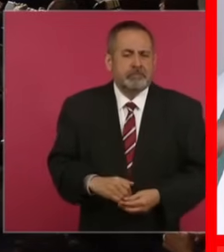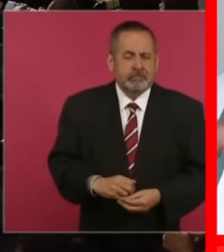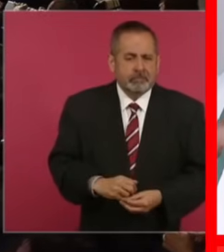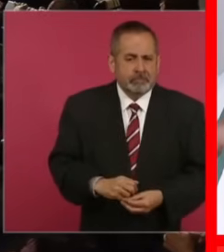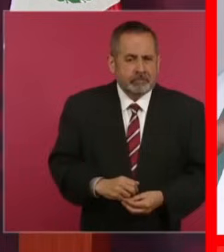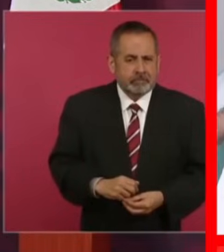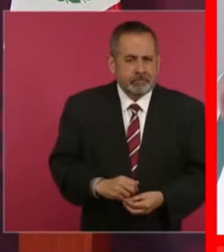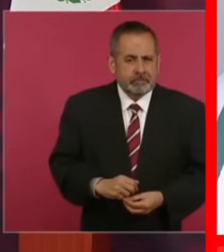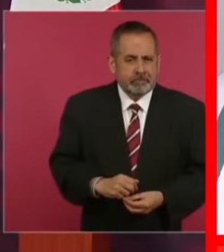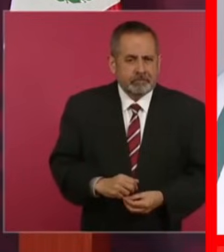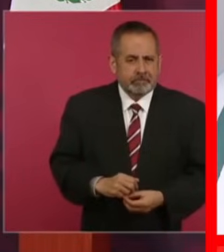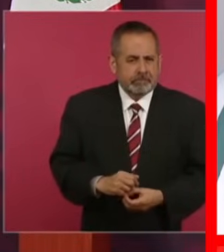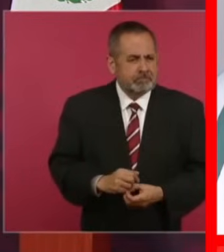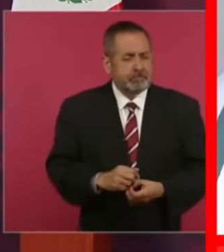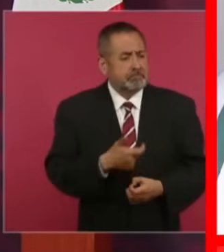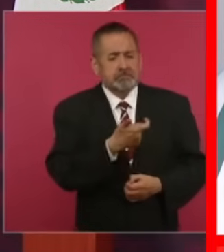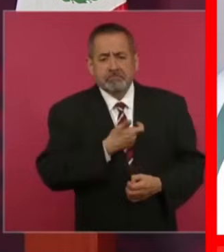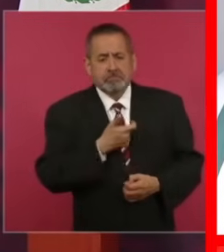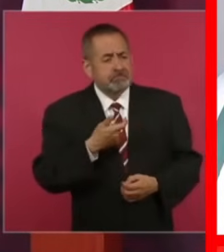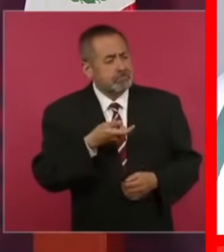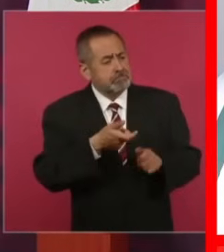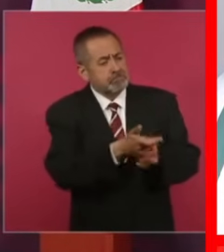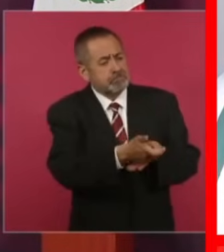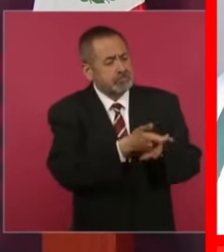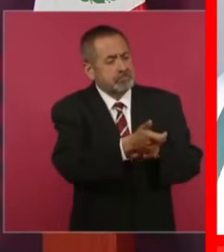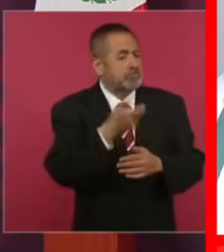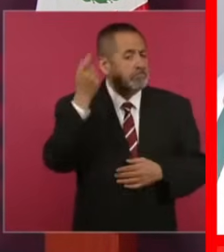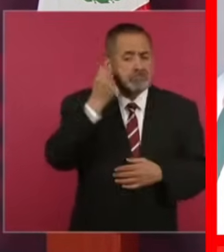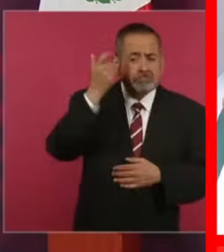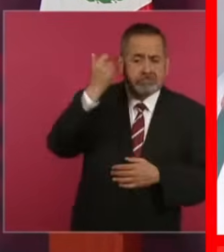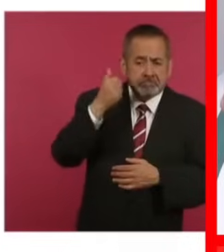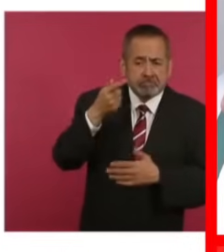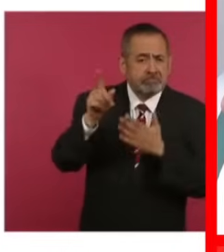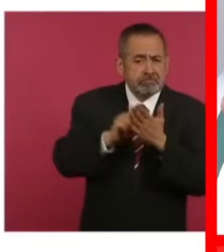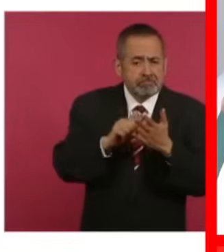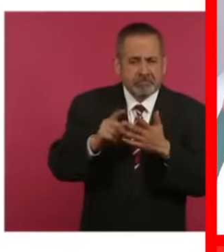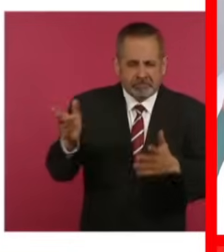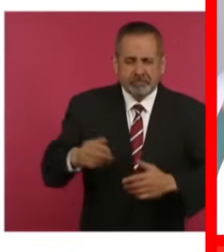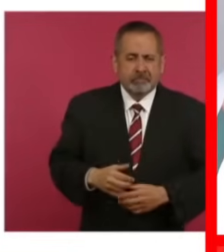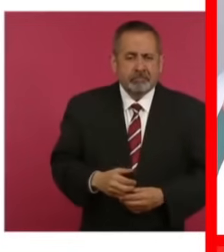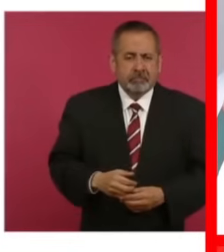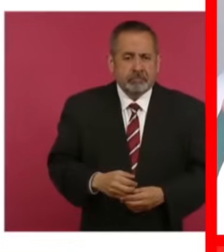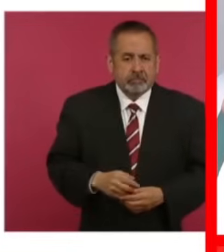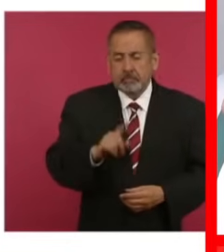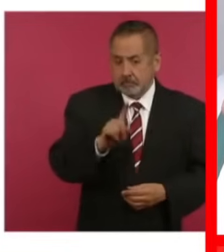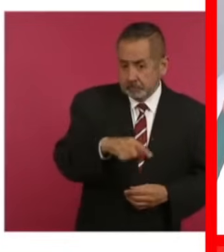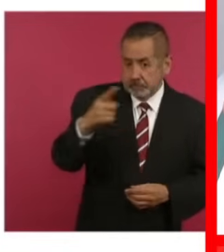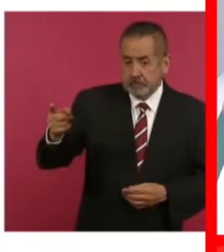mensuales recibe Entonces cuánto Recibe un